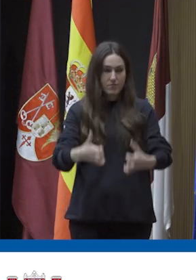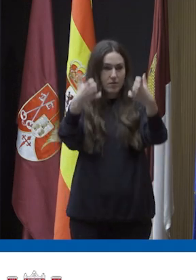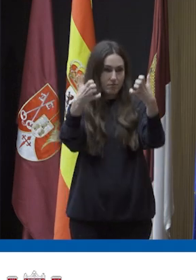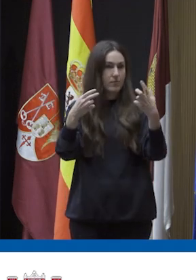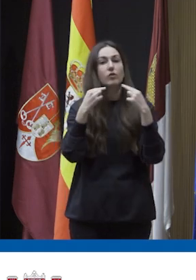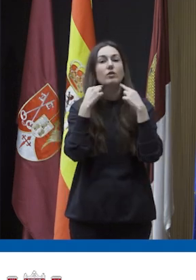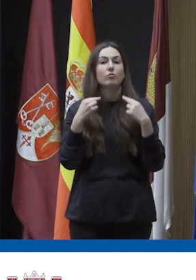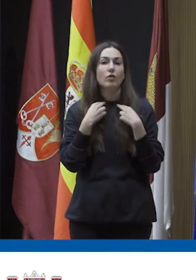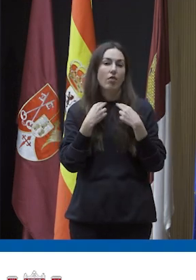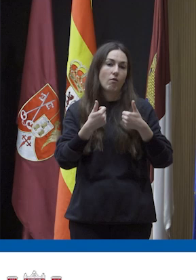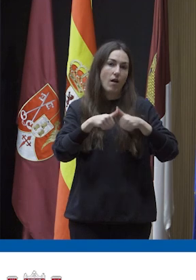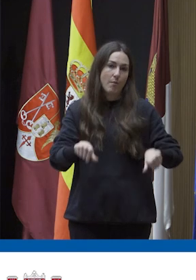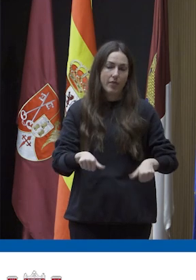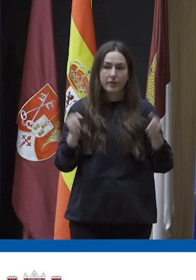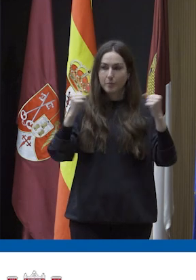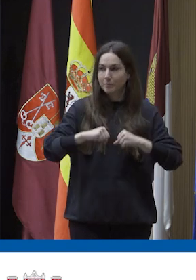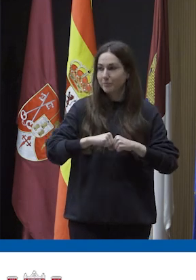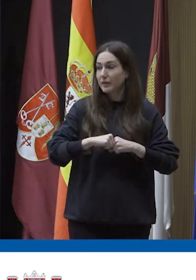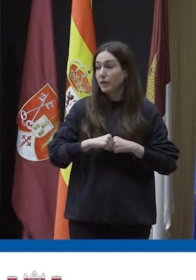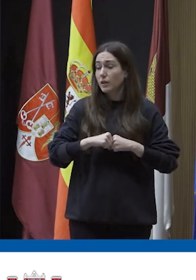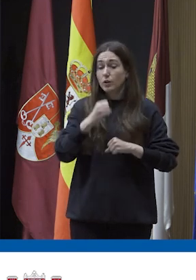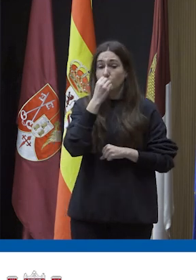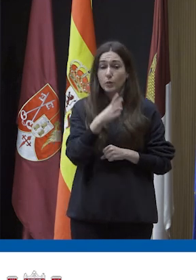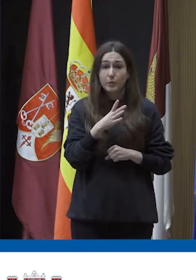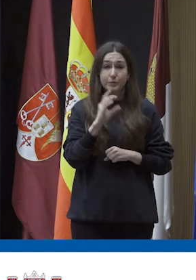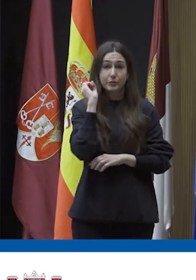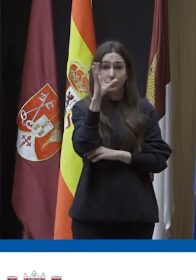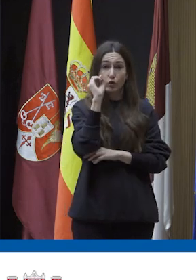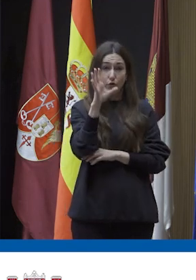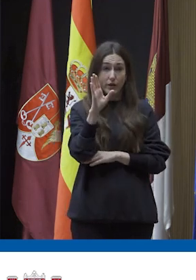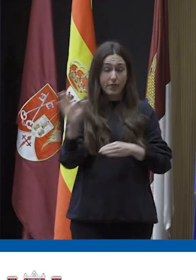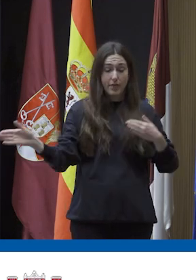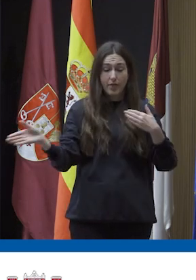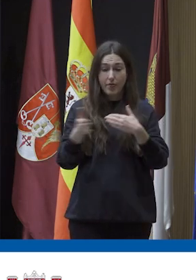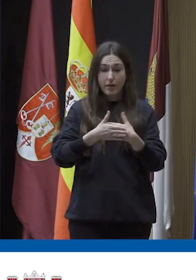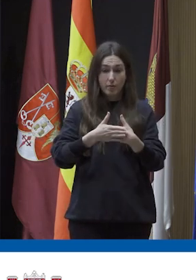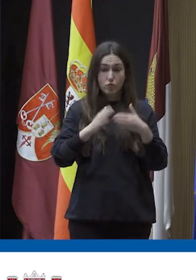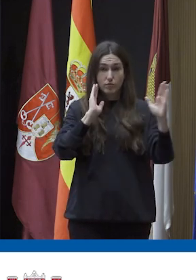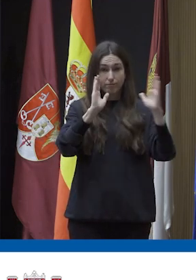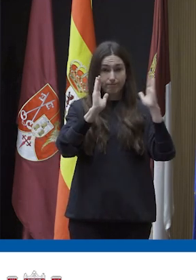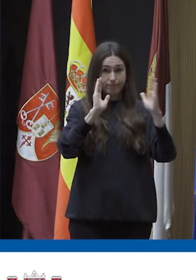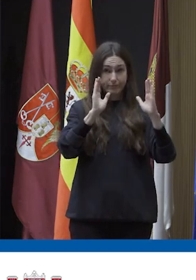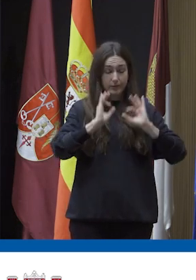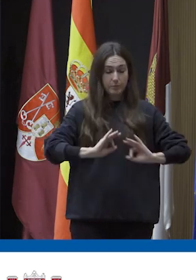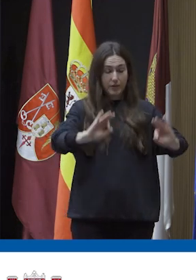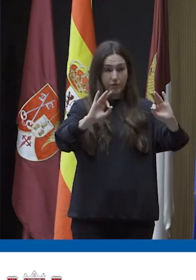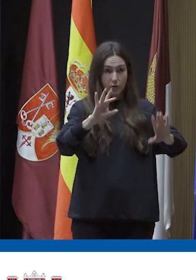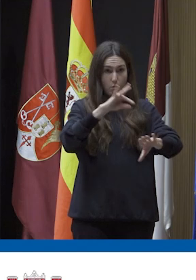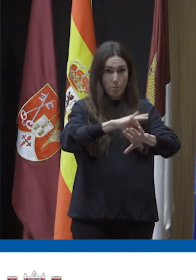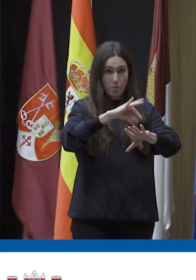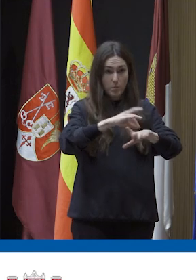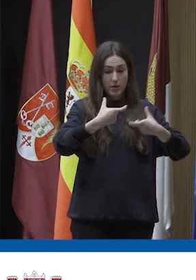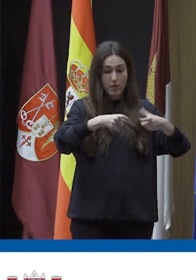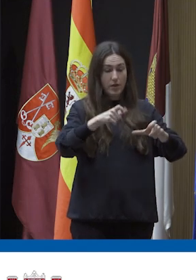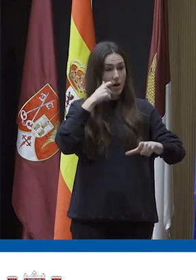la Diputación Provincial de Albacete. Bueno, con esta conferencia cerramos este miniciclo que se ha dedicado a la medicina y a